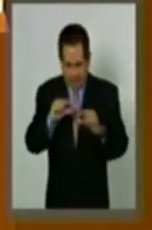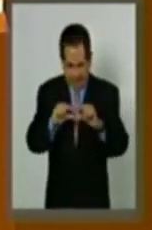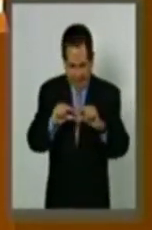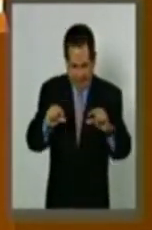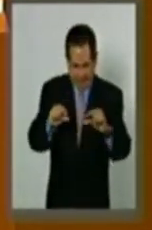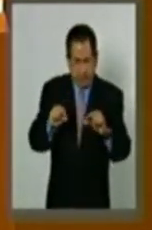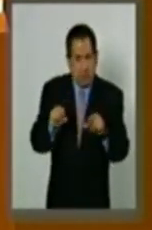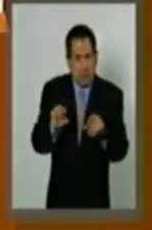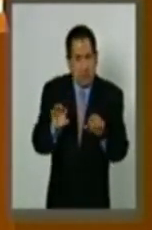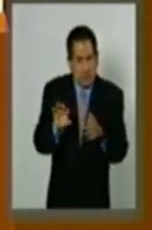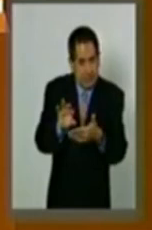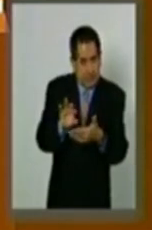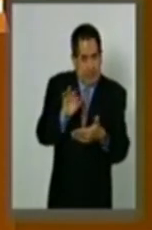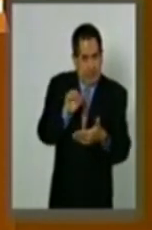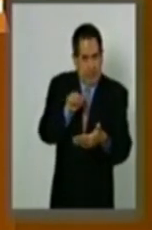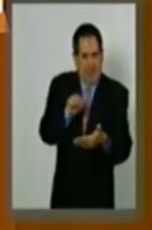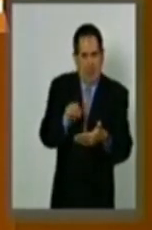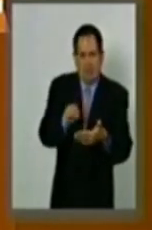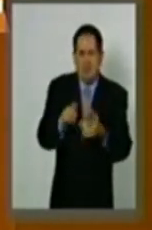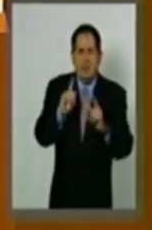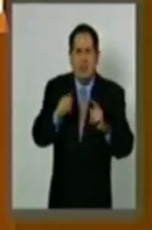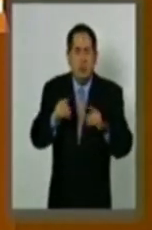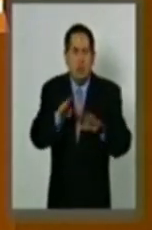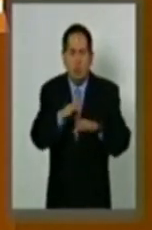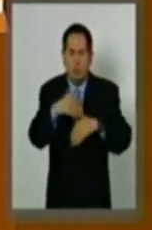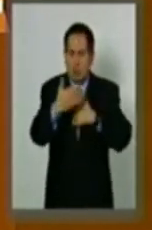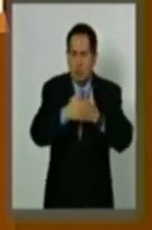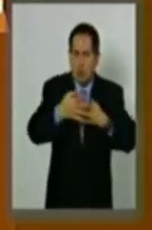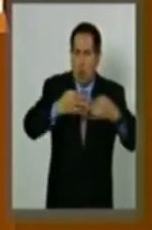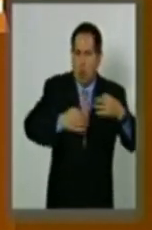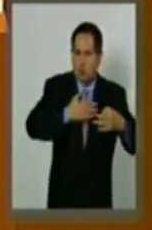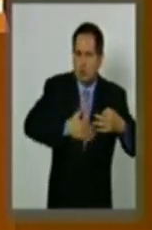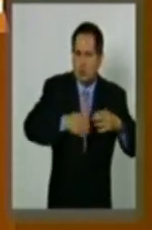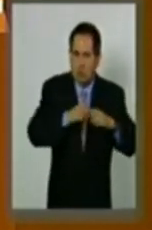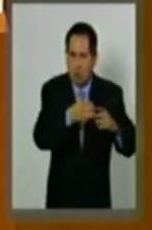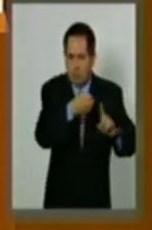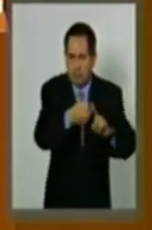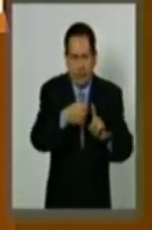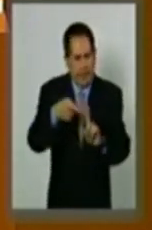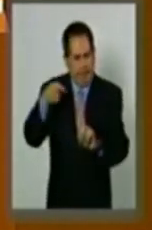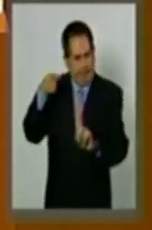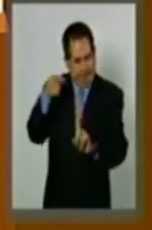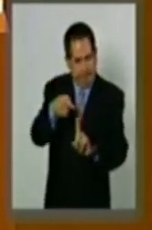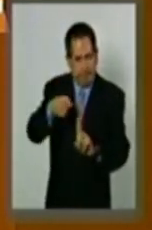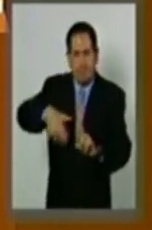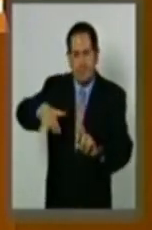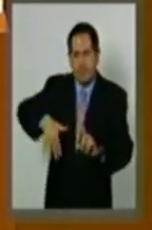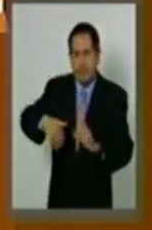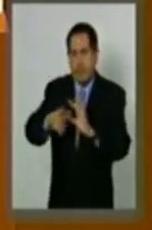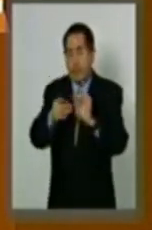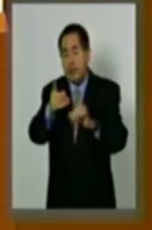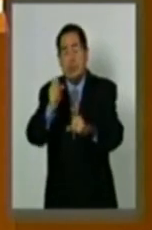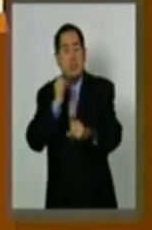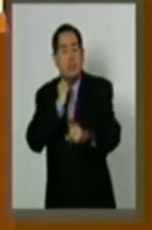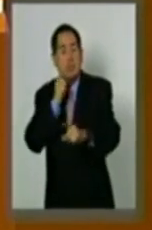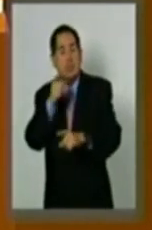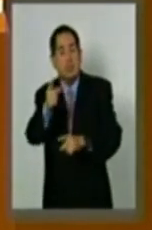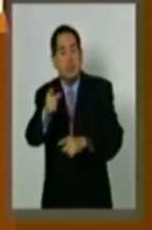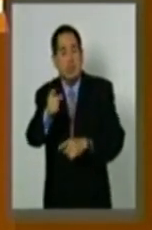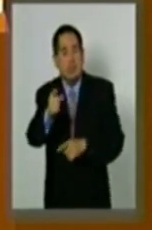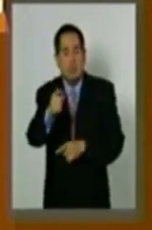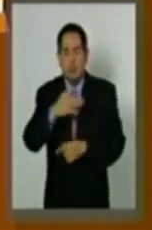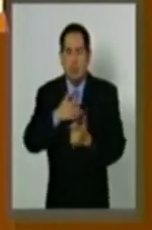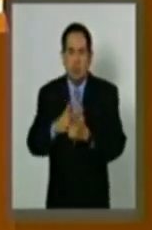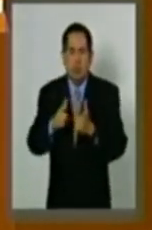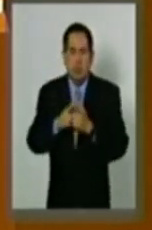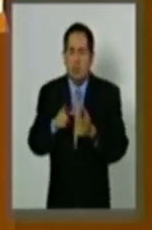se refiere al fortalecimiento de la Procuración de Justicia, para ser muy específico, como lo dijo el senador de mi partido,